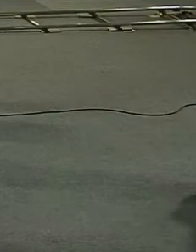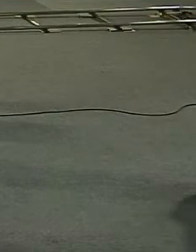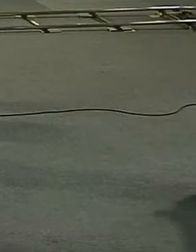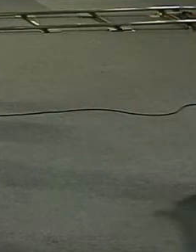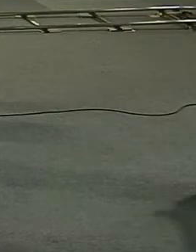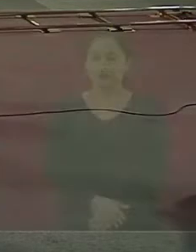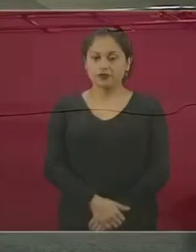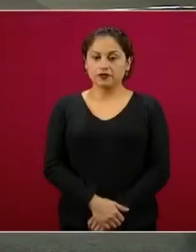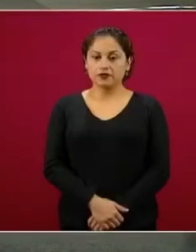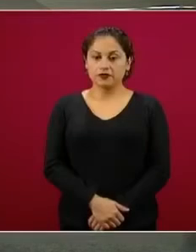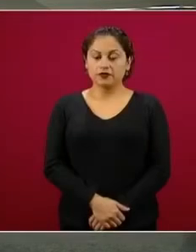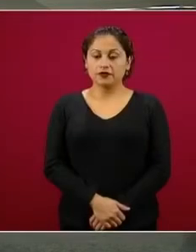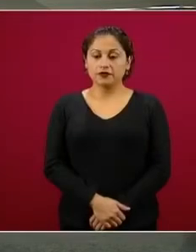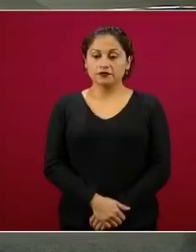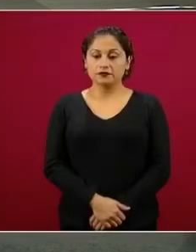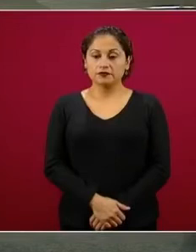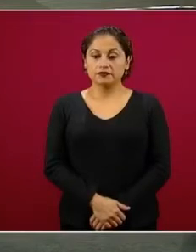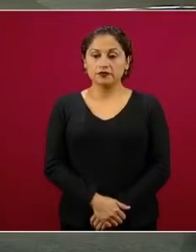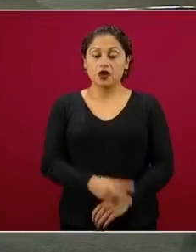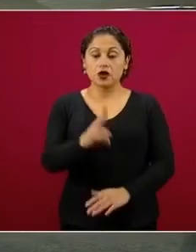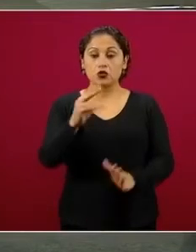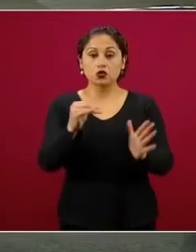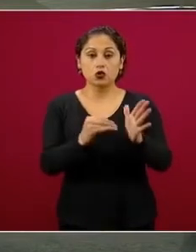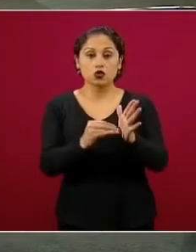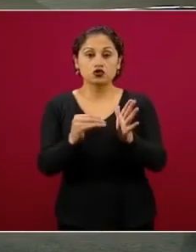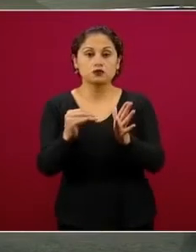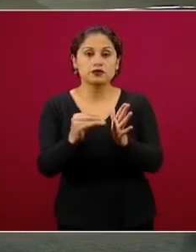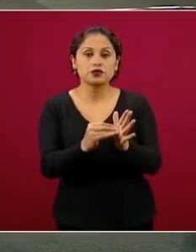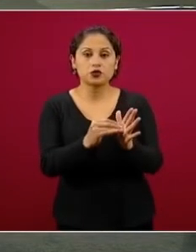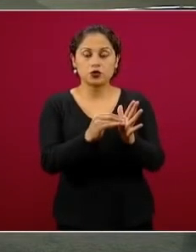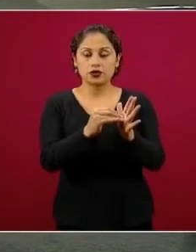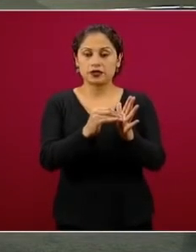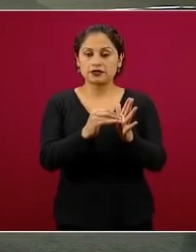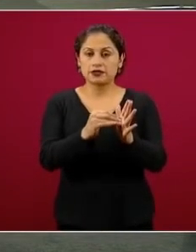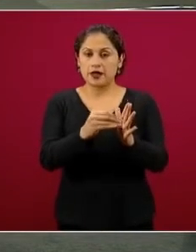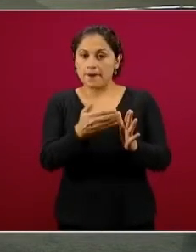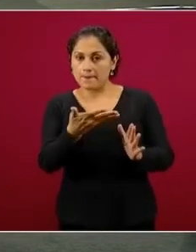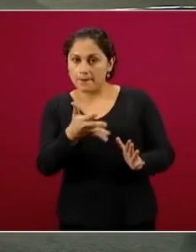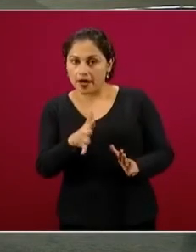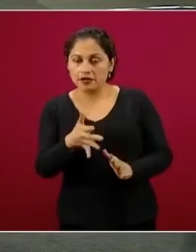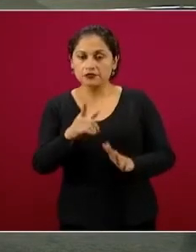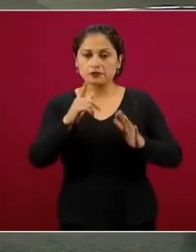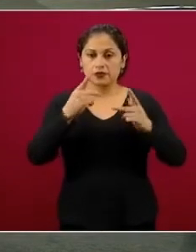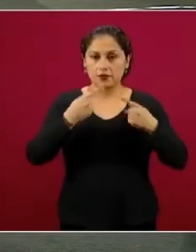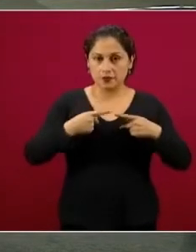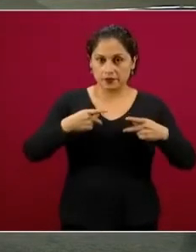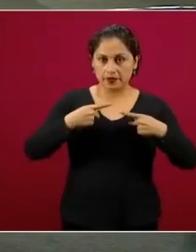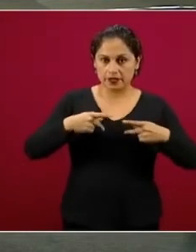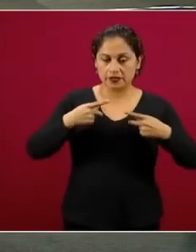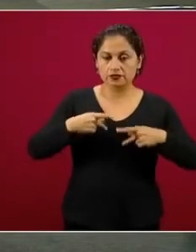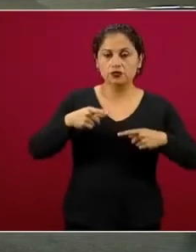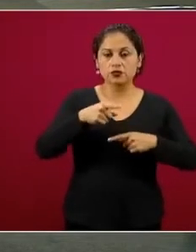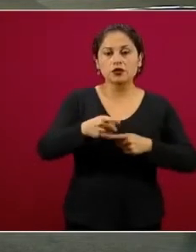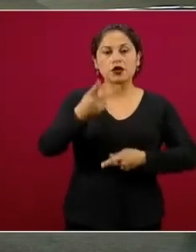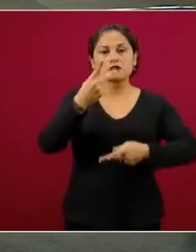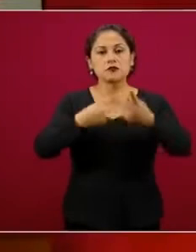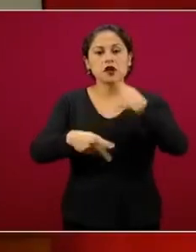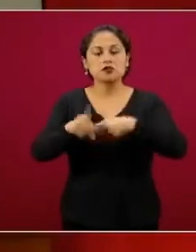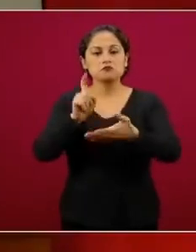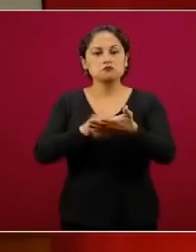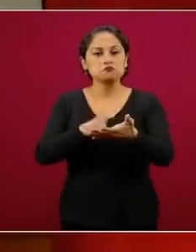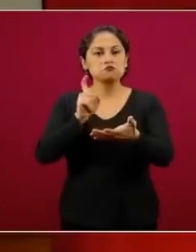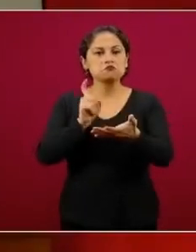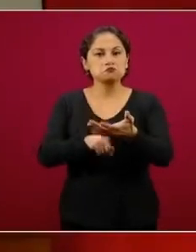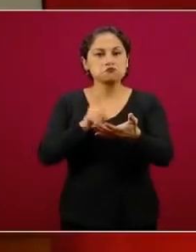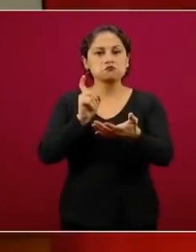de personas que día con día han entrado a visitar este sitio, y